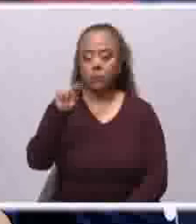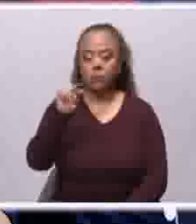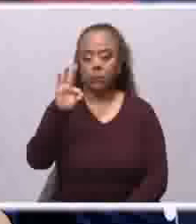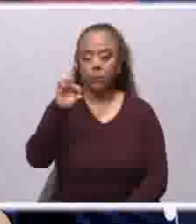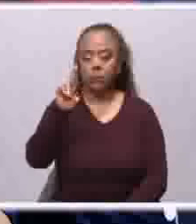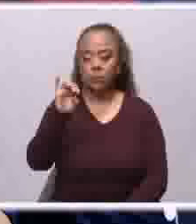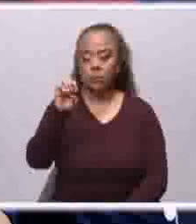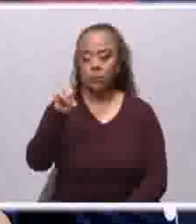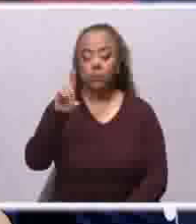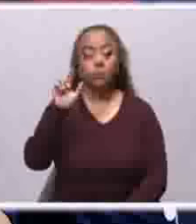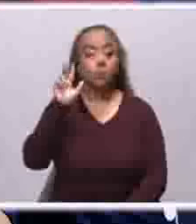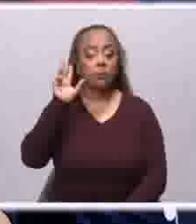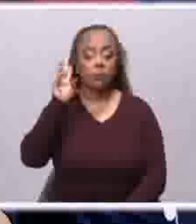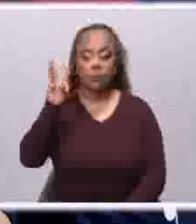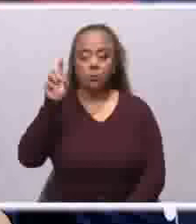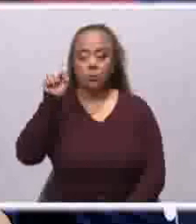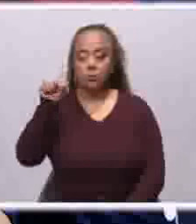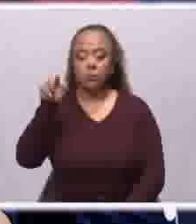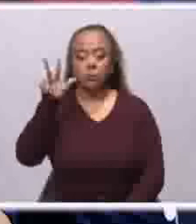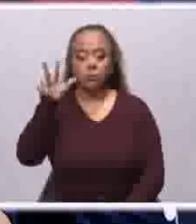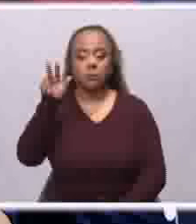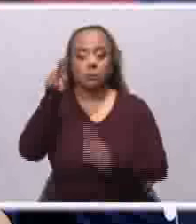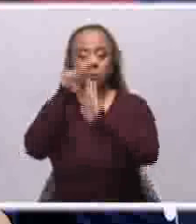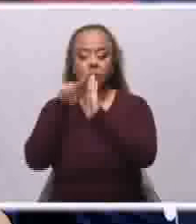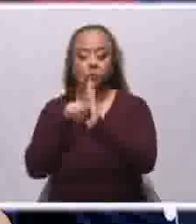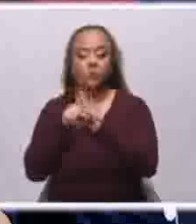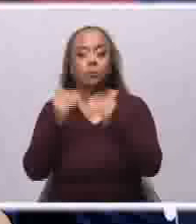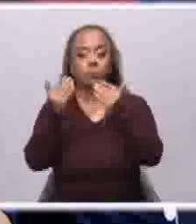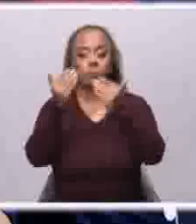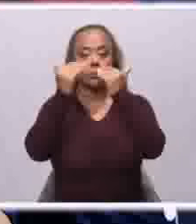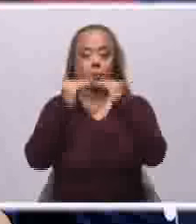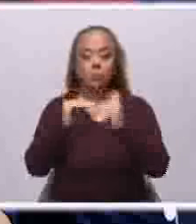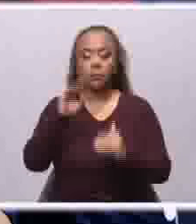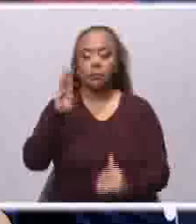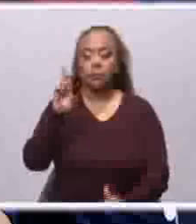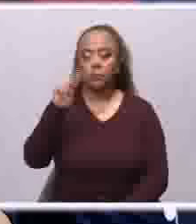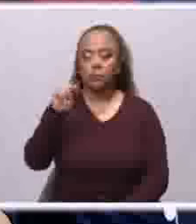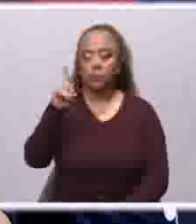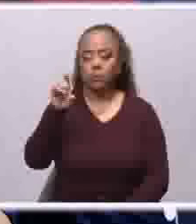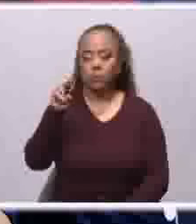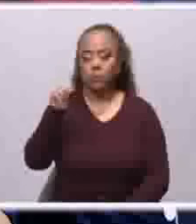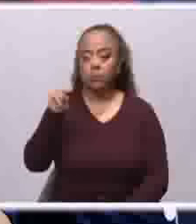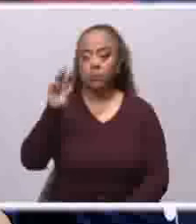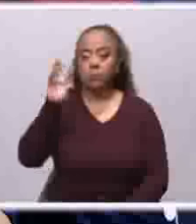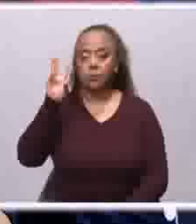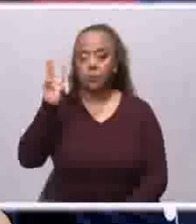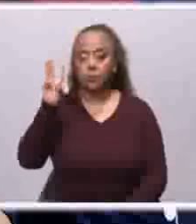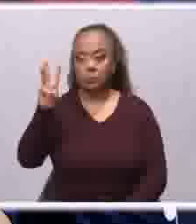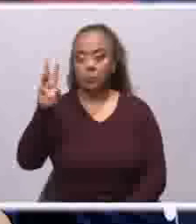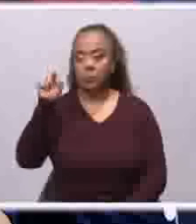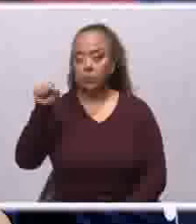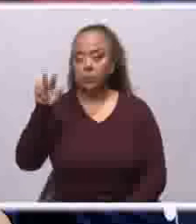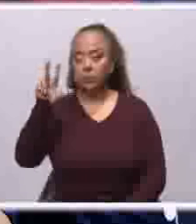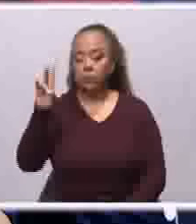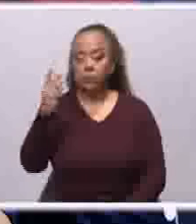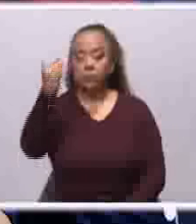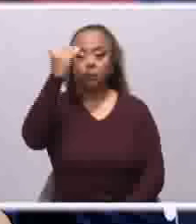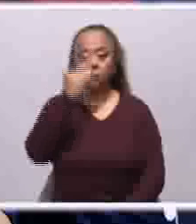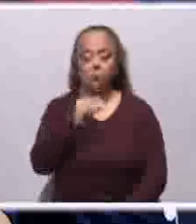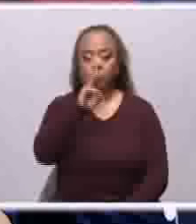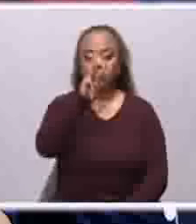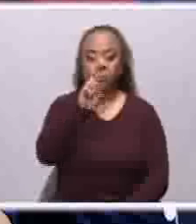6.3 le han puesto de calificación después viene Brandon 6.37 y después viene waren